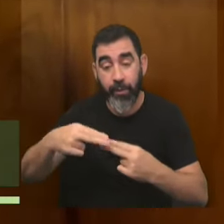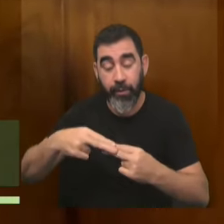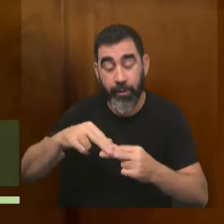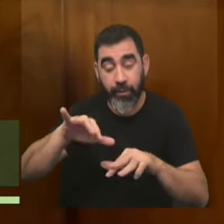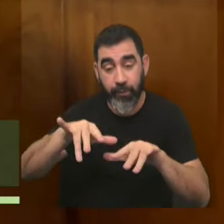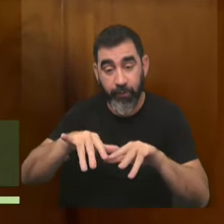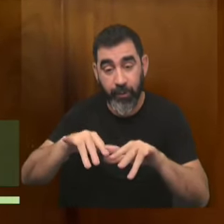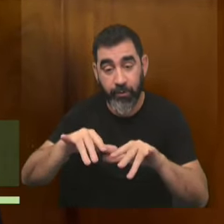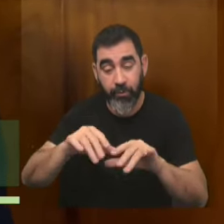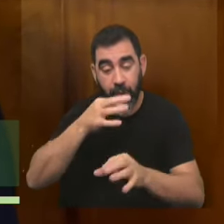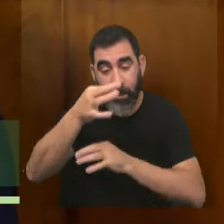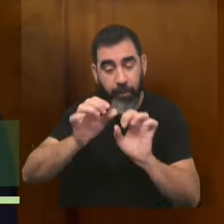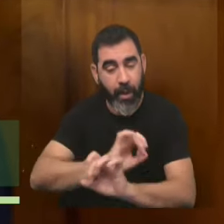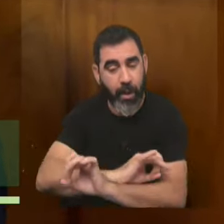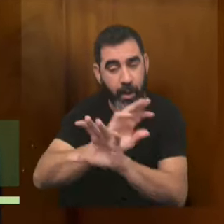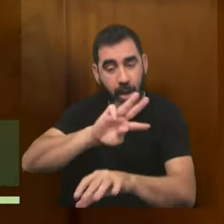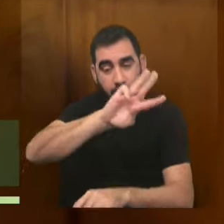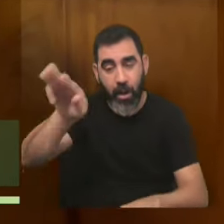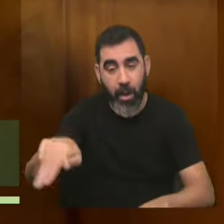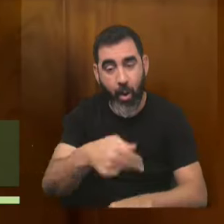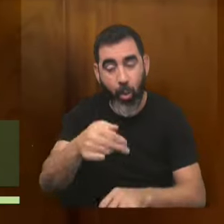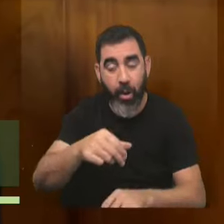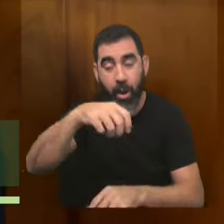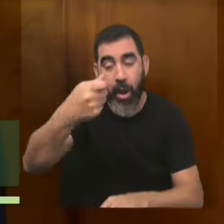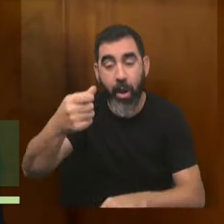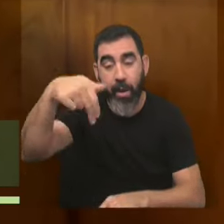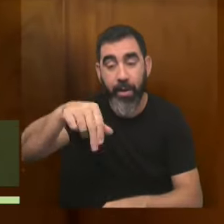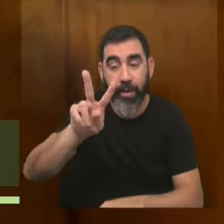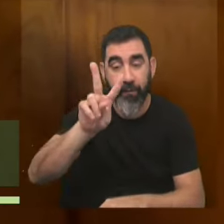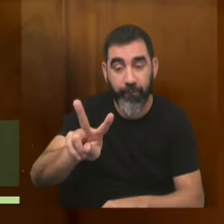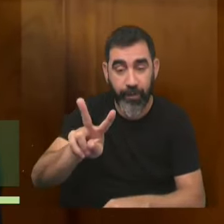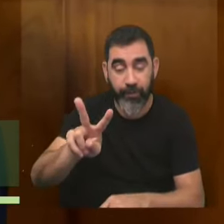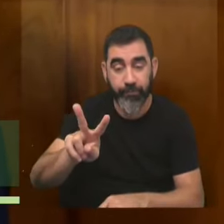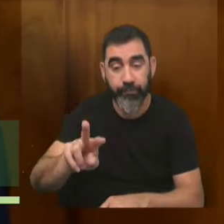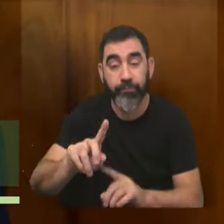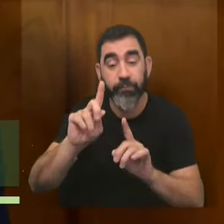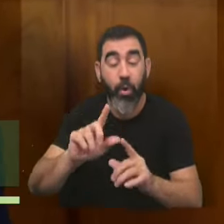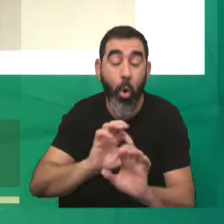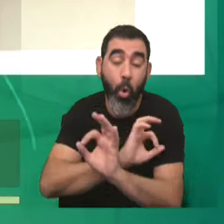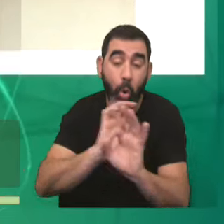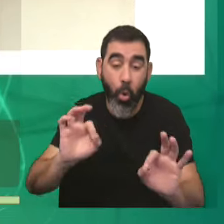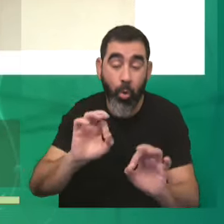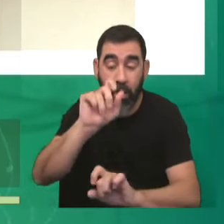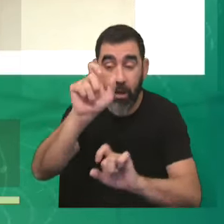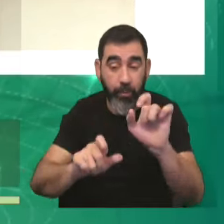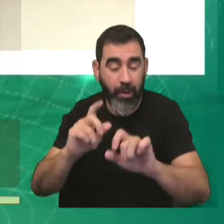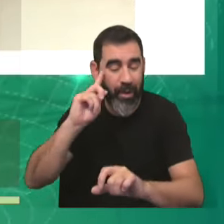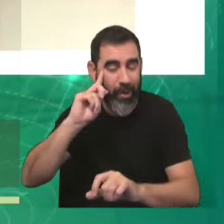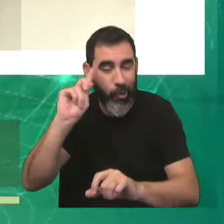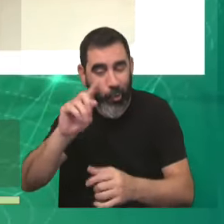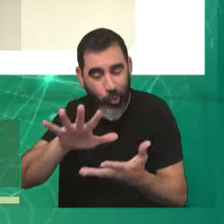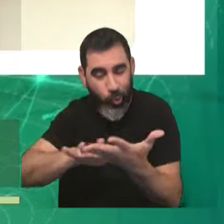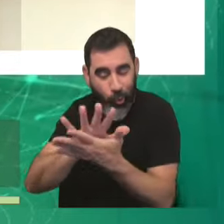que está bien explicada en la página de la agencia Nacional de Vivienda Y de lo contrario para aquellas personas mayores que